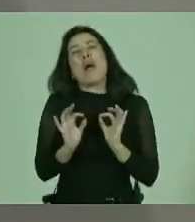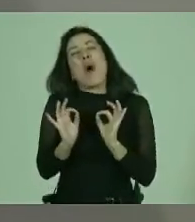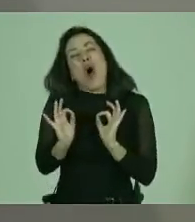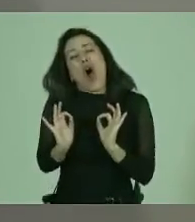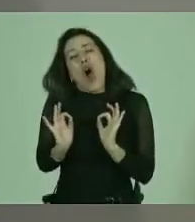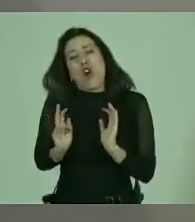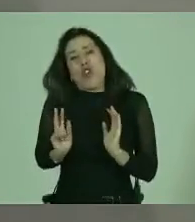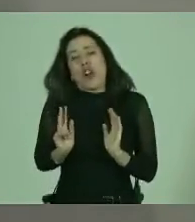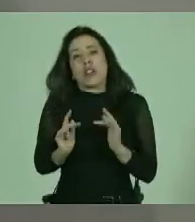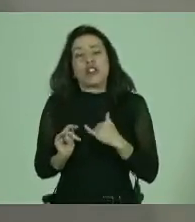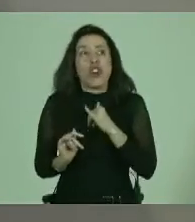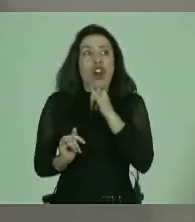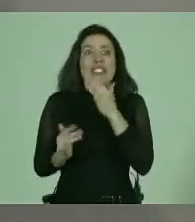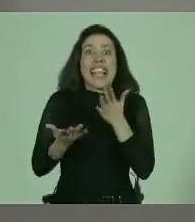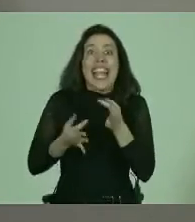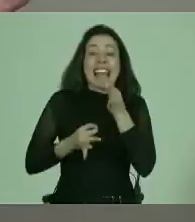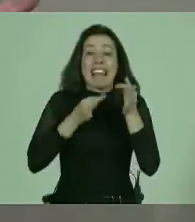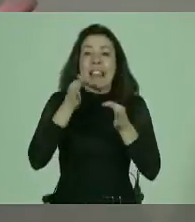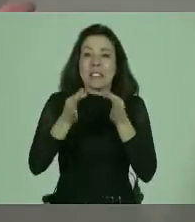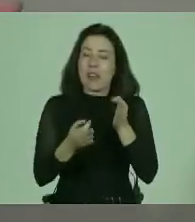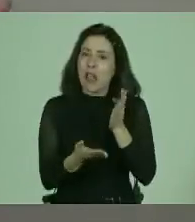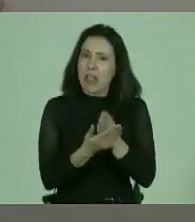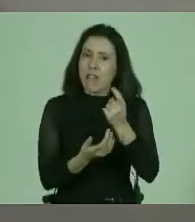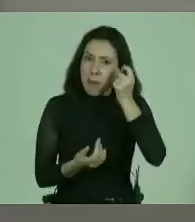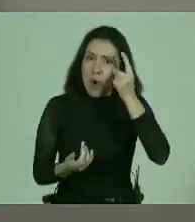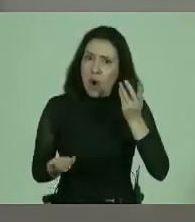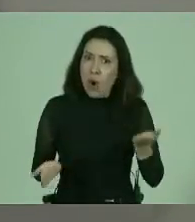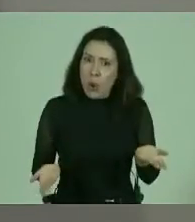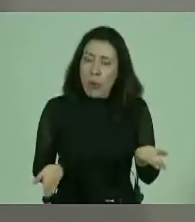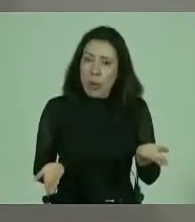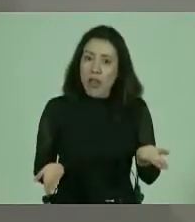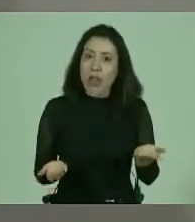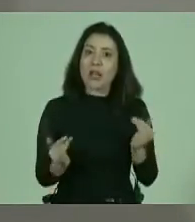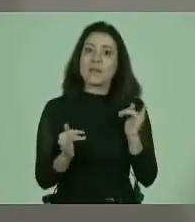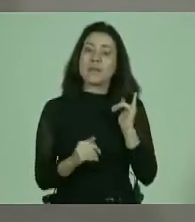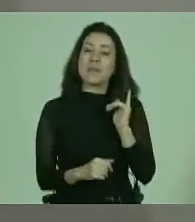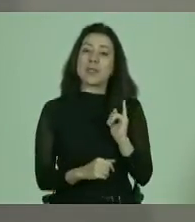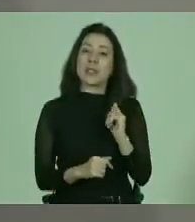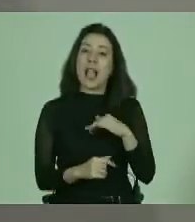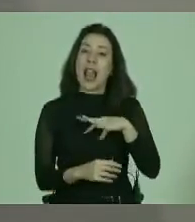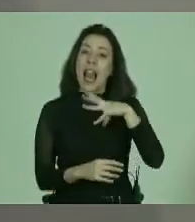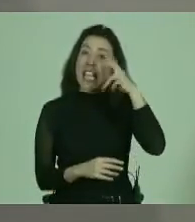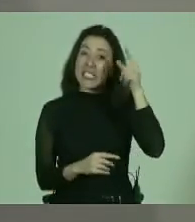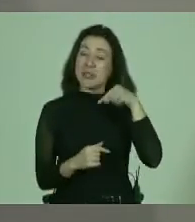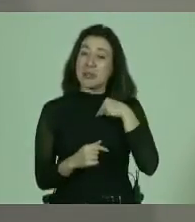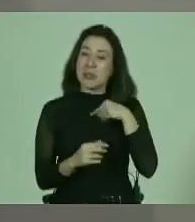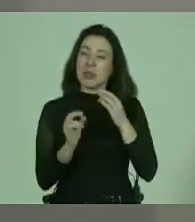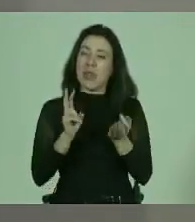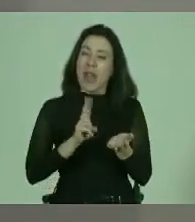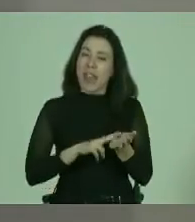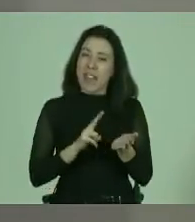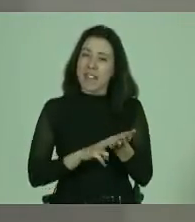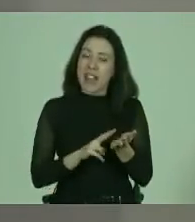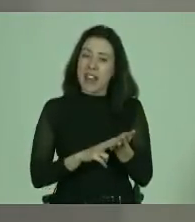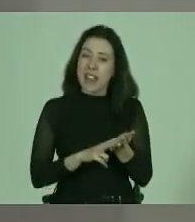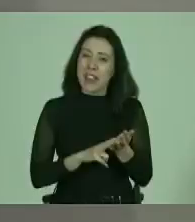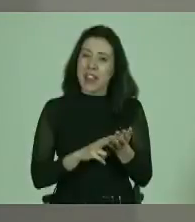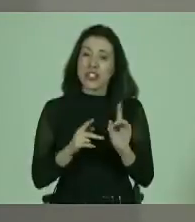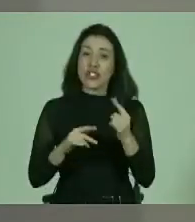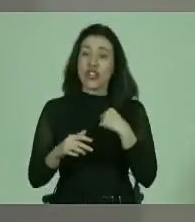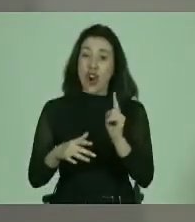correcto no sabe qué decir bueno entrenamos no os silas si el espíritu es un espíritu verdaderamente de no